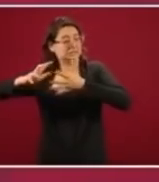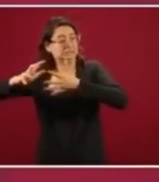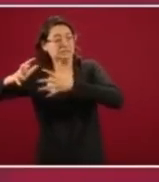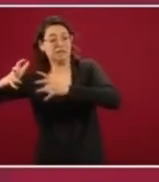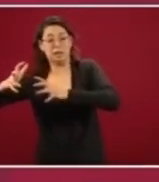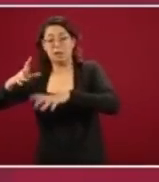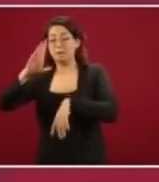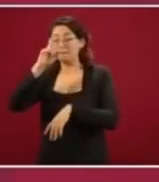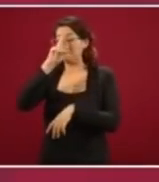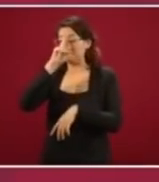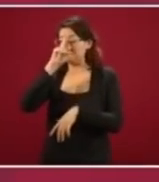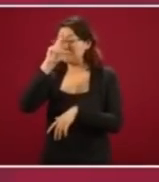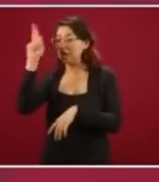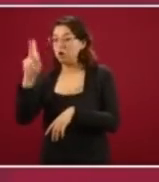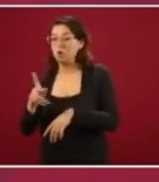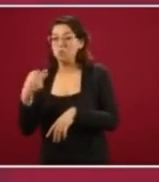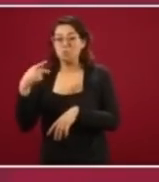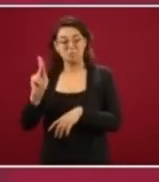ha sido